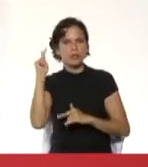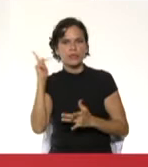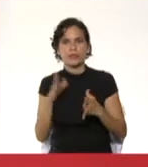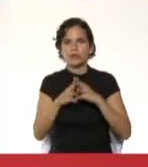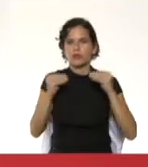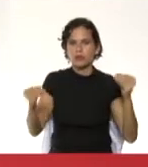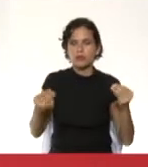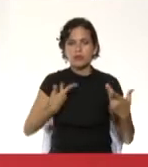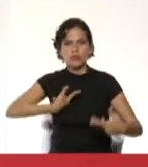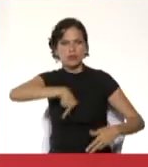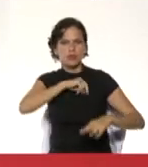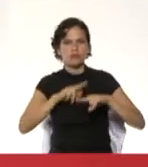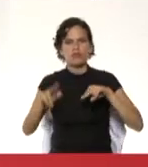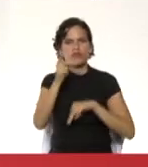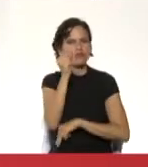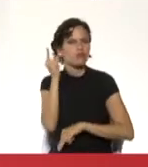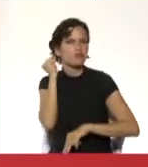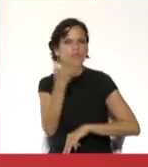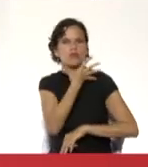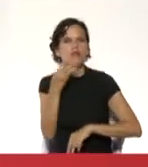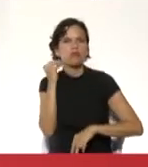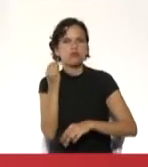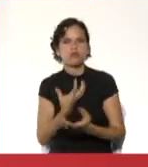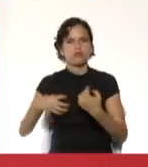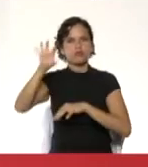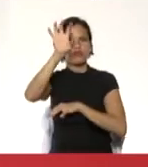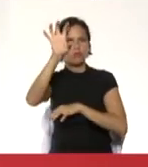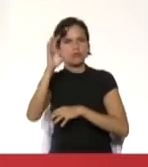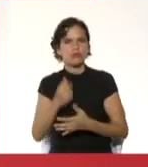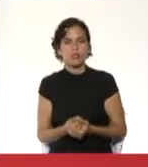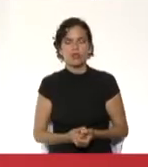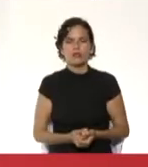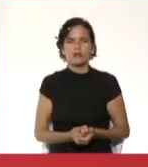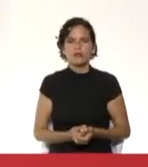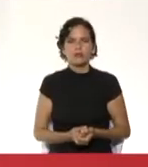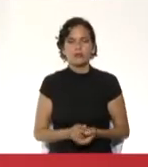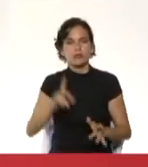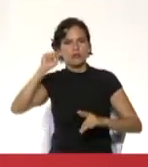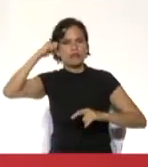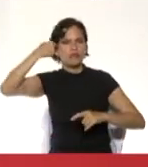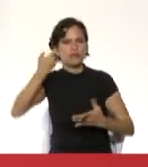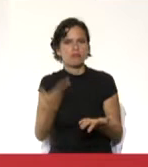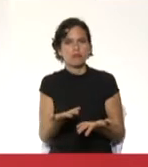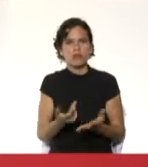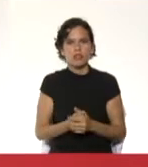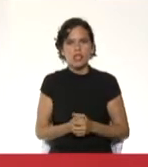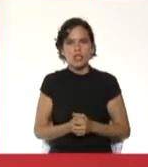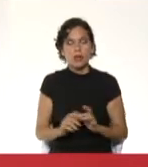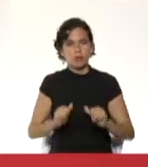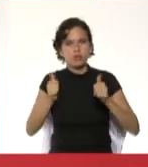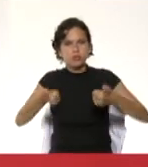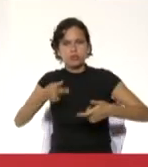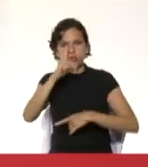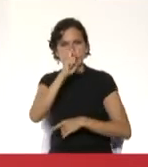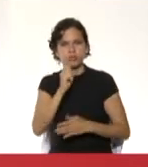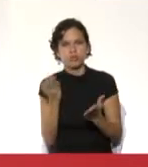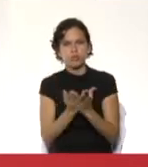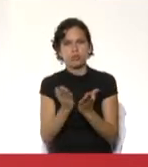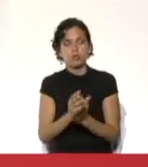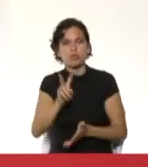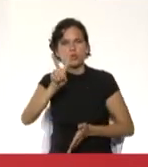para todos nuestros niños, niñas, jóvenes y adolescentes de la patria. Recordándoles que estamos en el inicio del año escolar